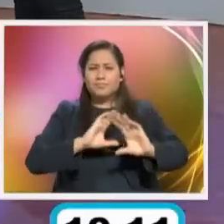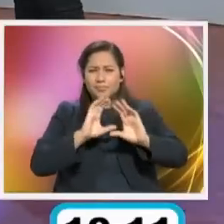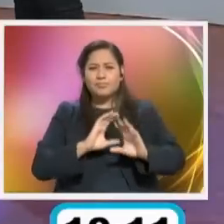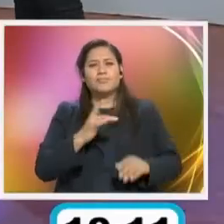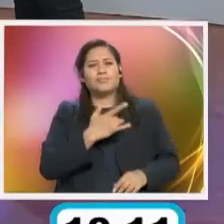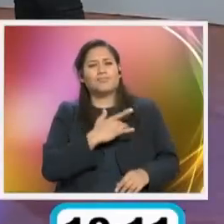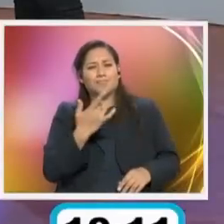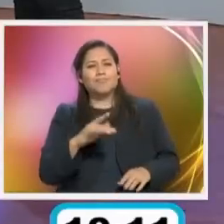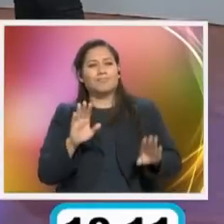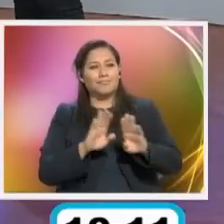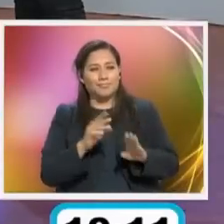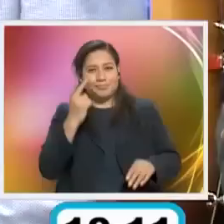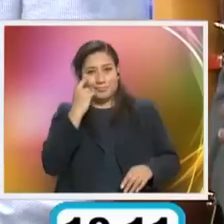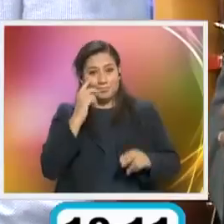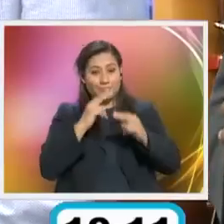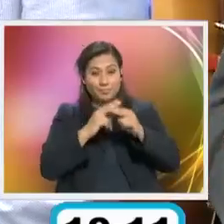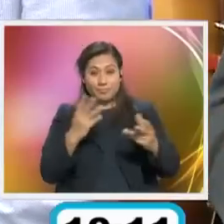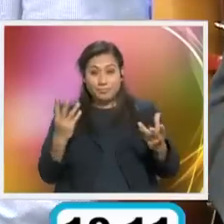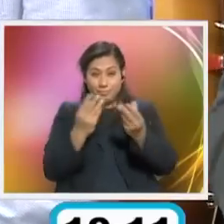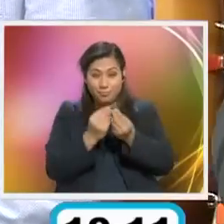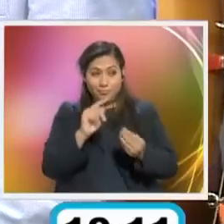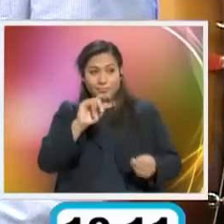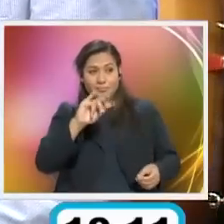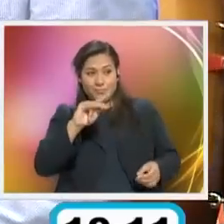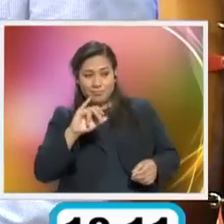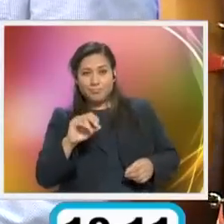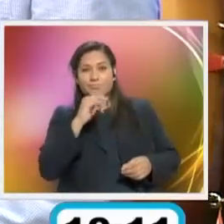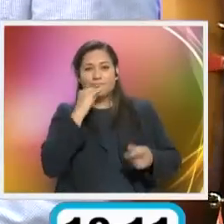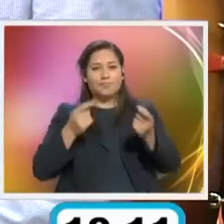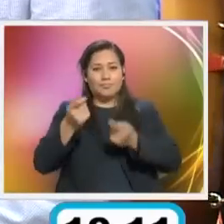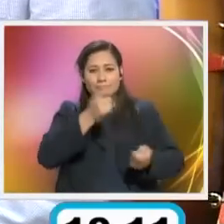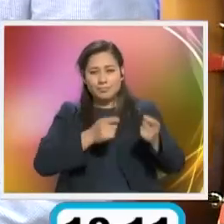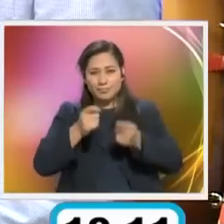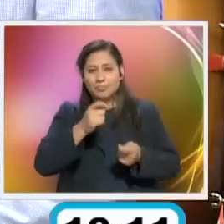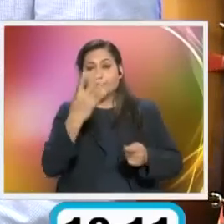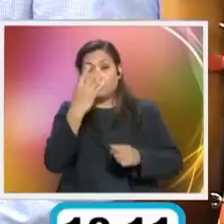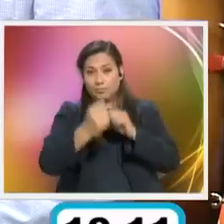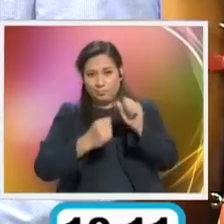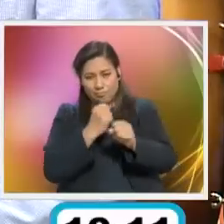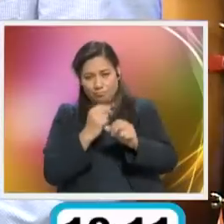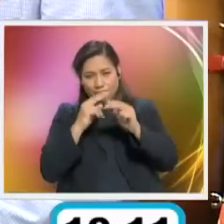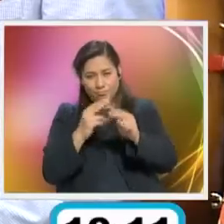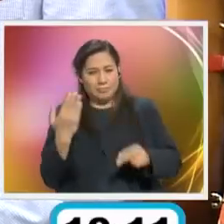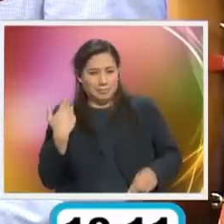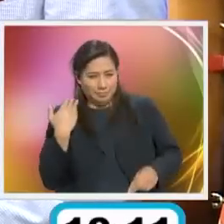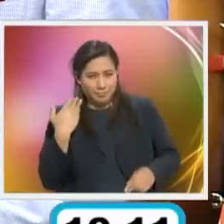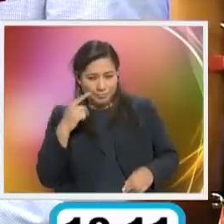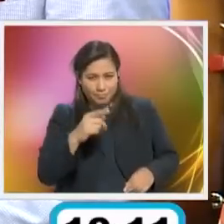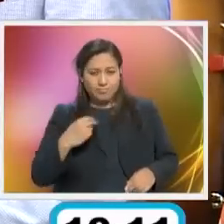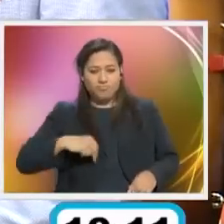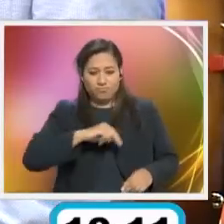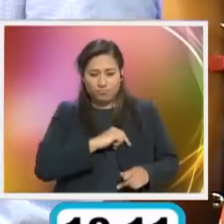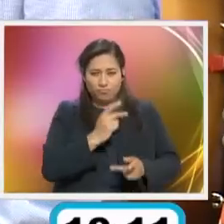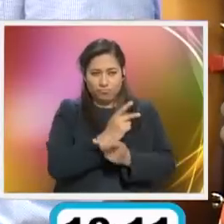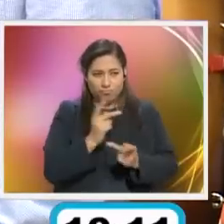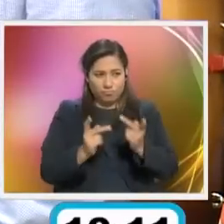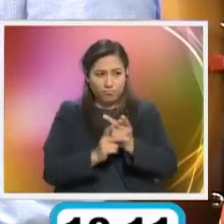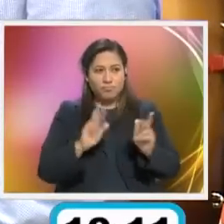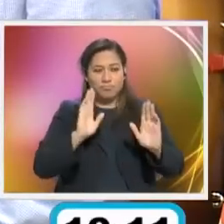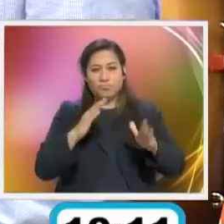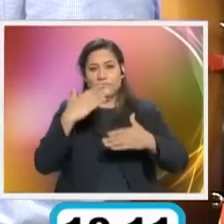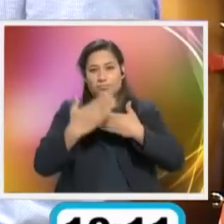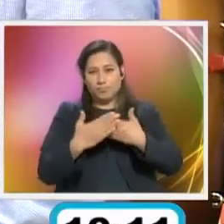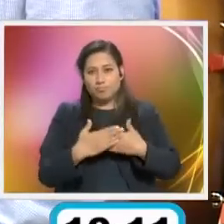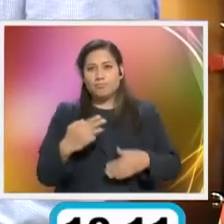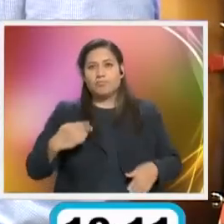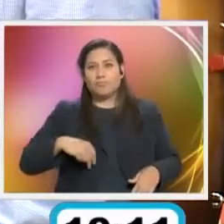hacernos enamorar? Pues ya, mira, ya tenemos juntos como los típicos de la salsa, 4 años, acabamos de cumplir. Y pues estamos con este proyecto, ya próximamente